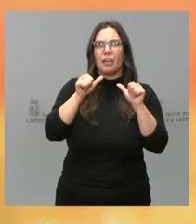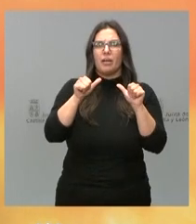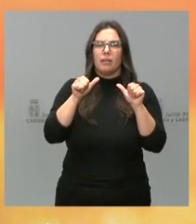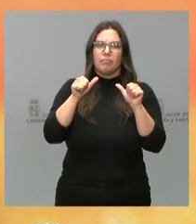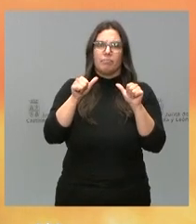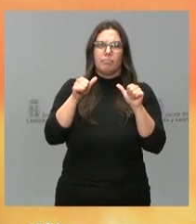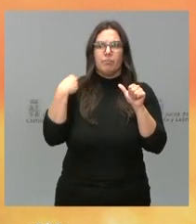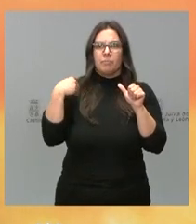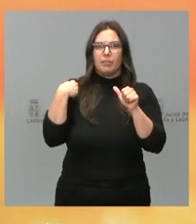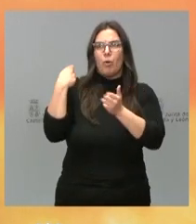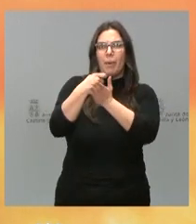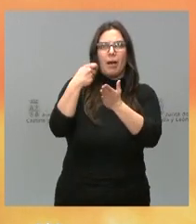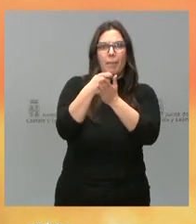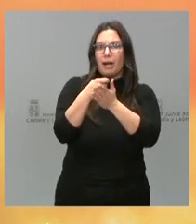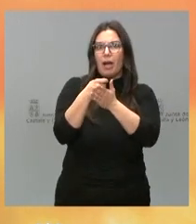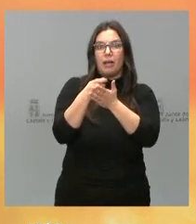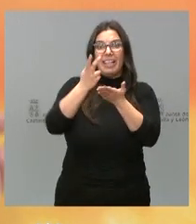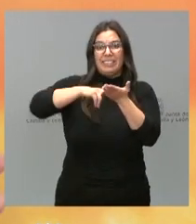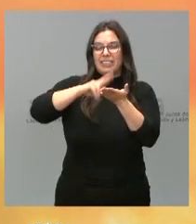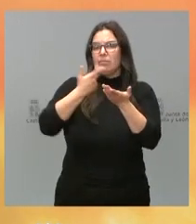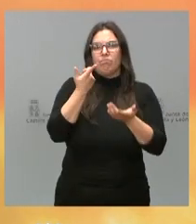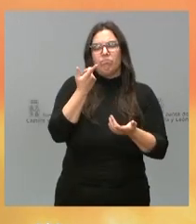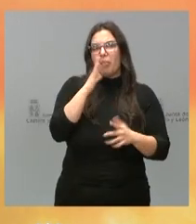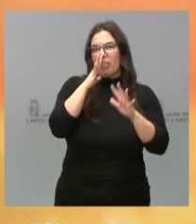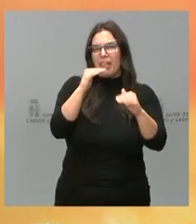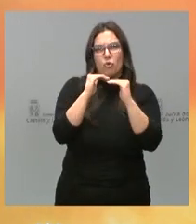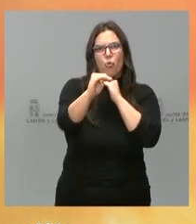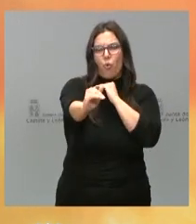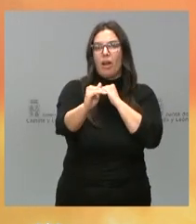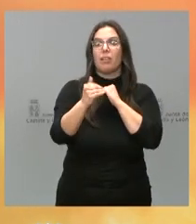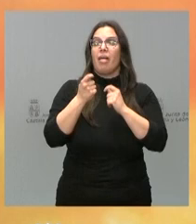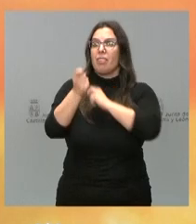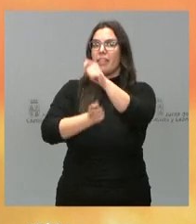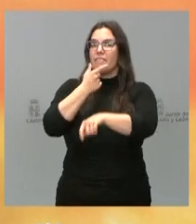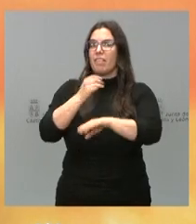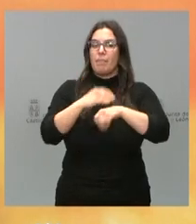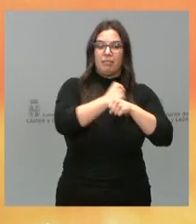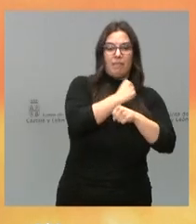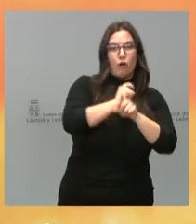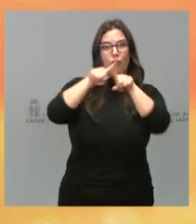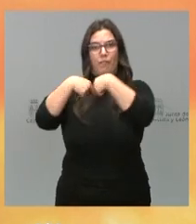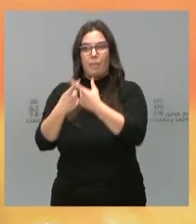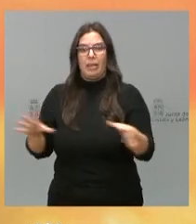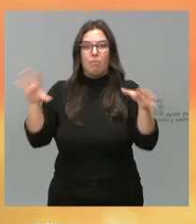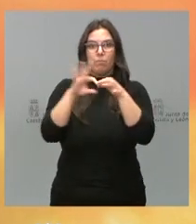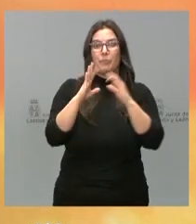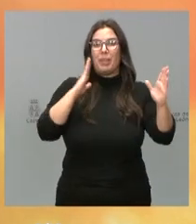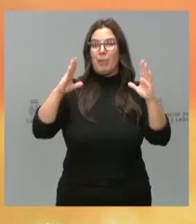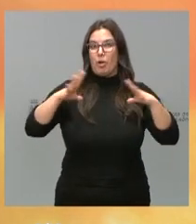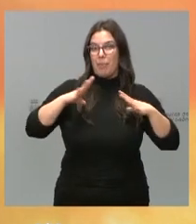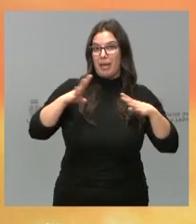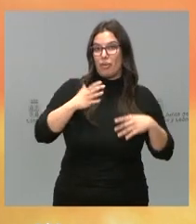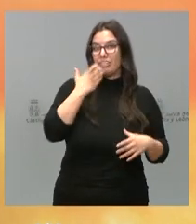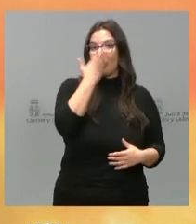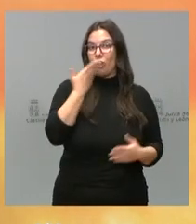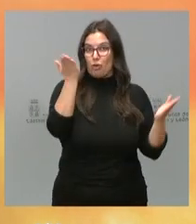y que facilitan la corresponsabilidad la conciliación familiar y laboral en periodos vacacionales de los